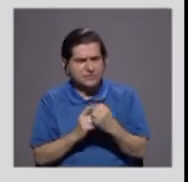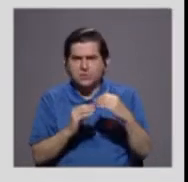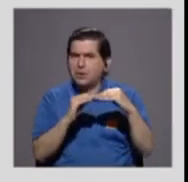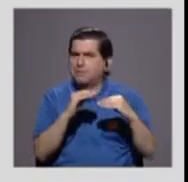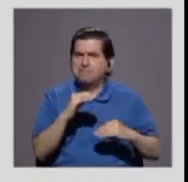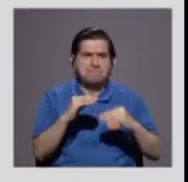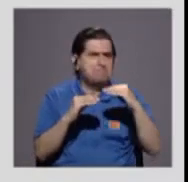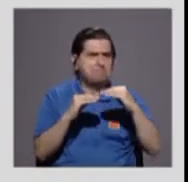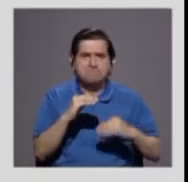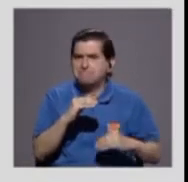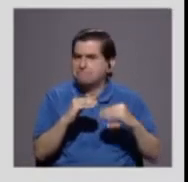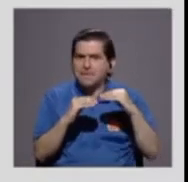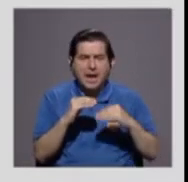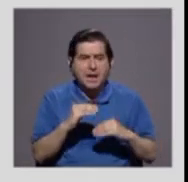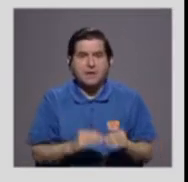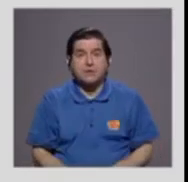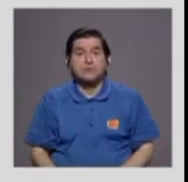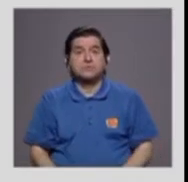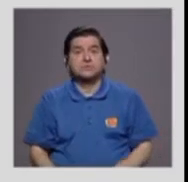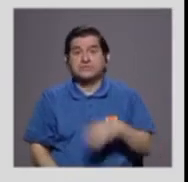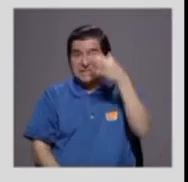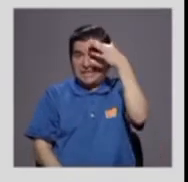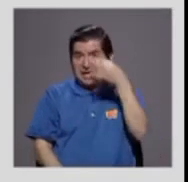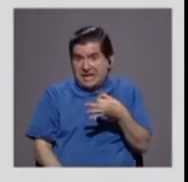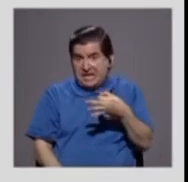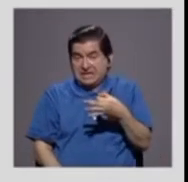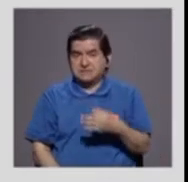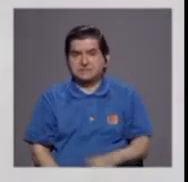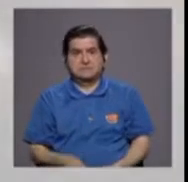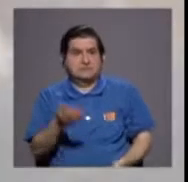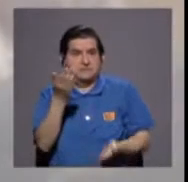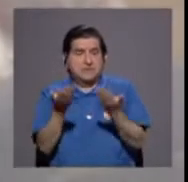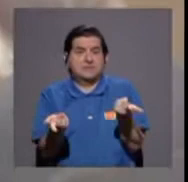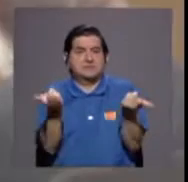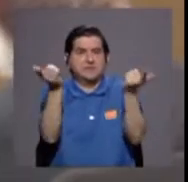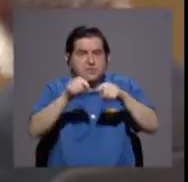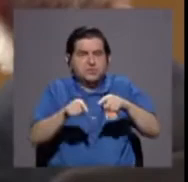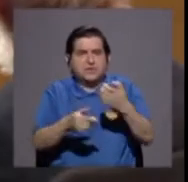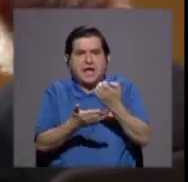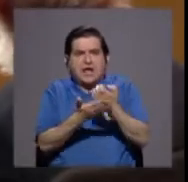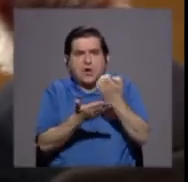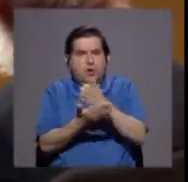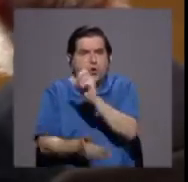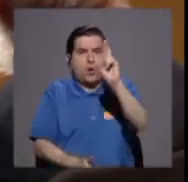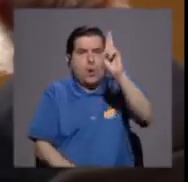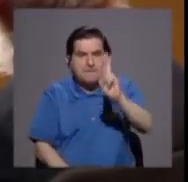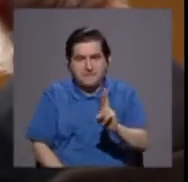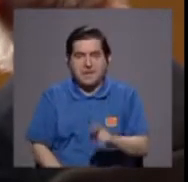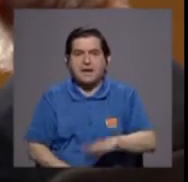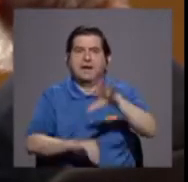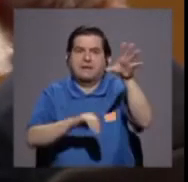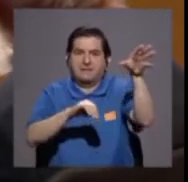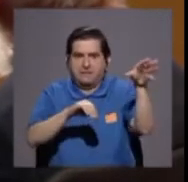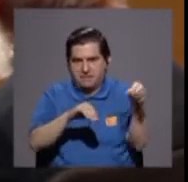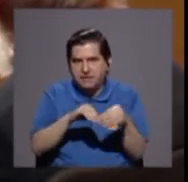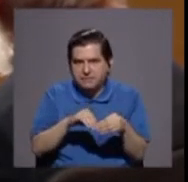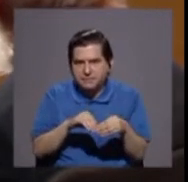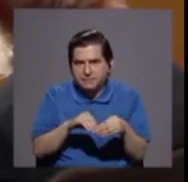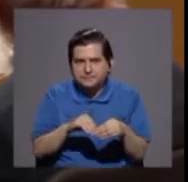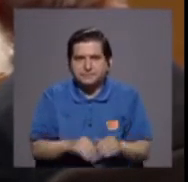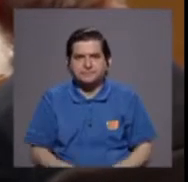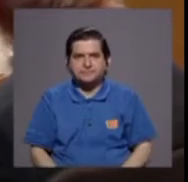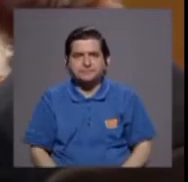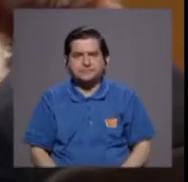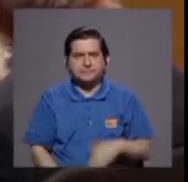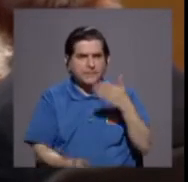menor, bueno, o es menor que lo que se estima que le pasará a la economía costarricense, y además